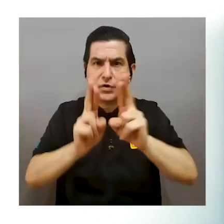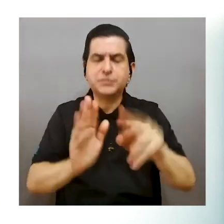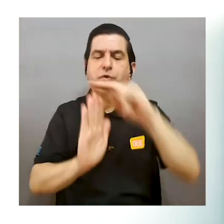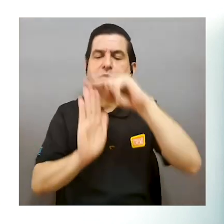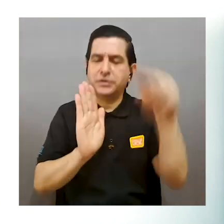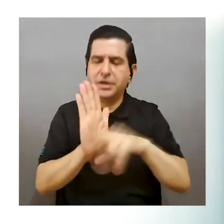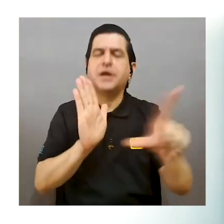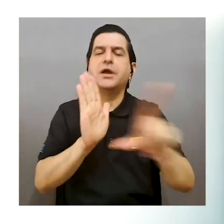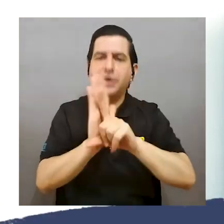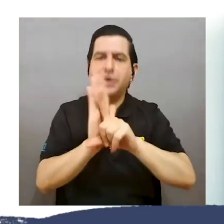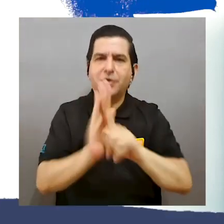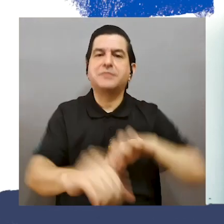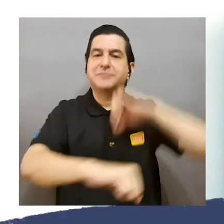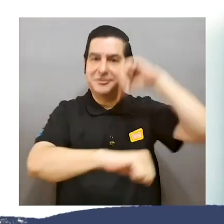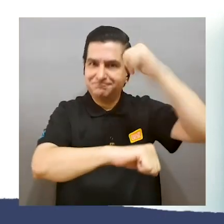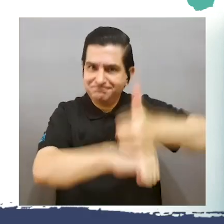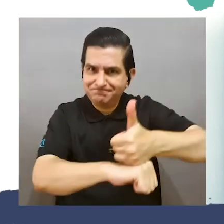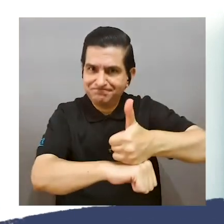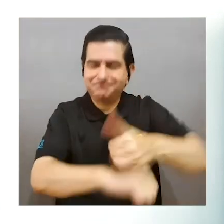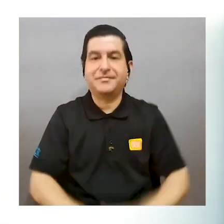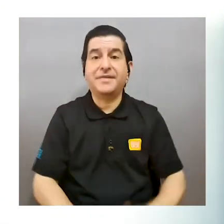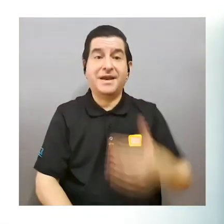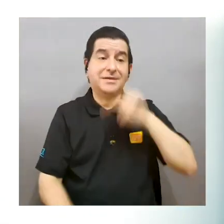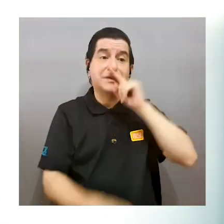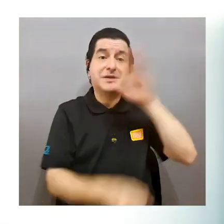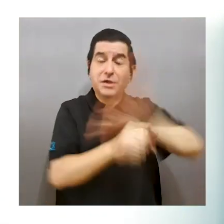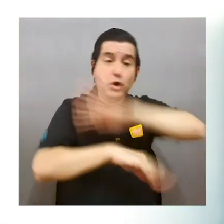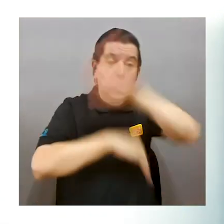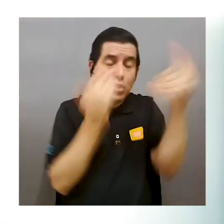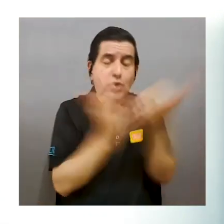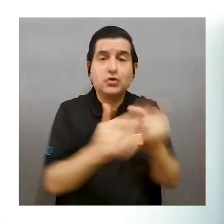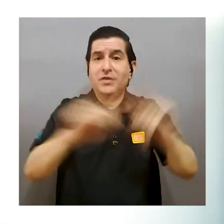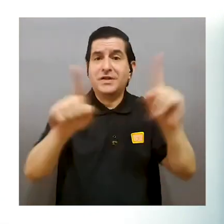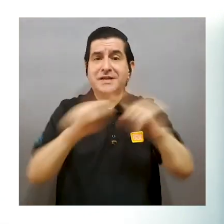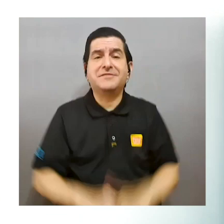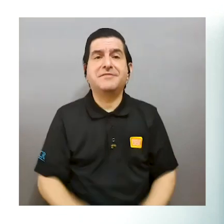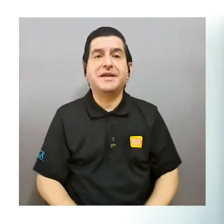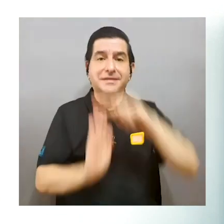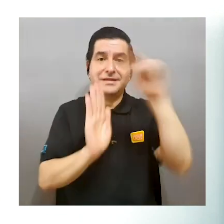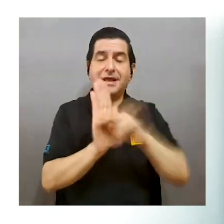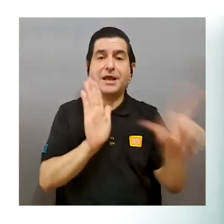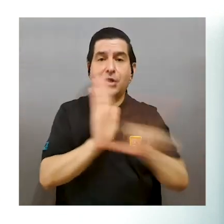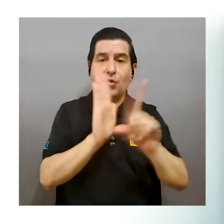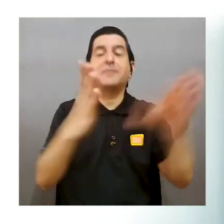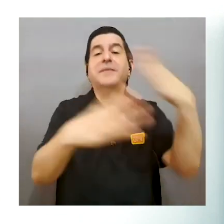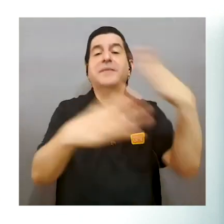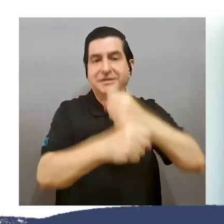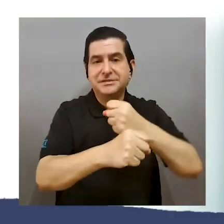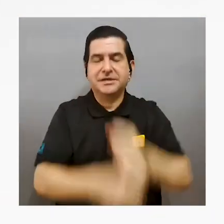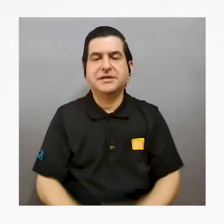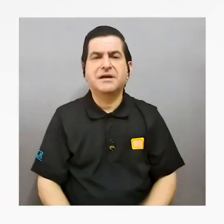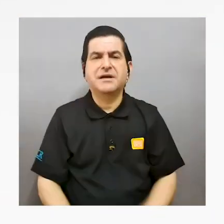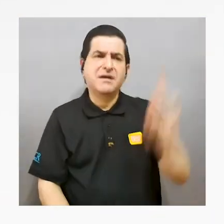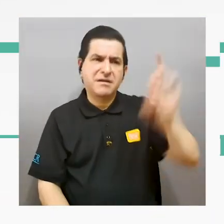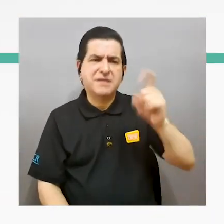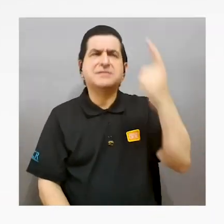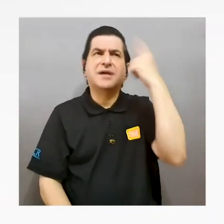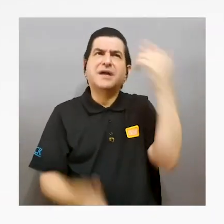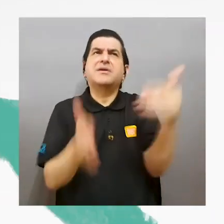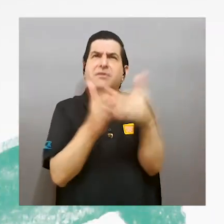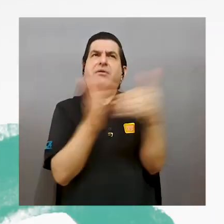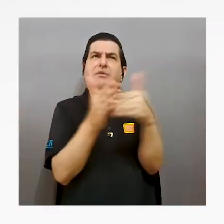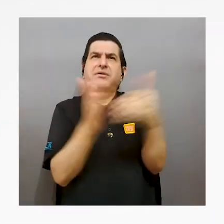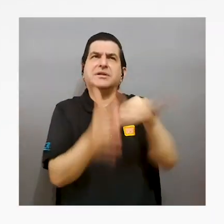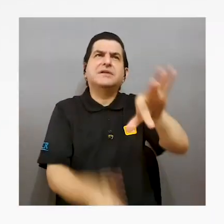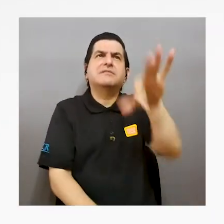responde a un marco legal que así establece y que, bueno, tienen que cumplir con todos los lineamientos legales para poder hacerlo. Sí es necesario